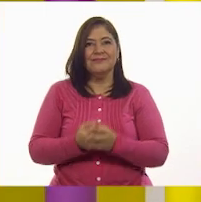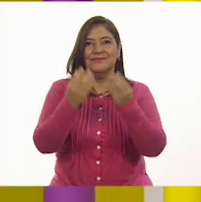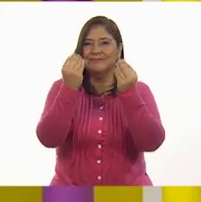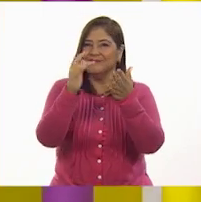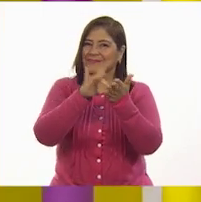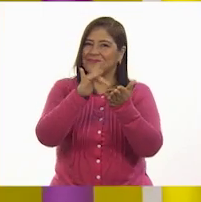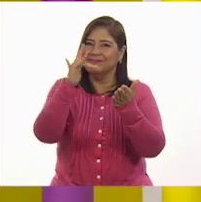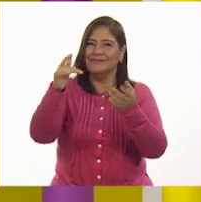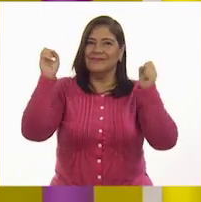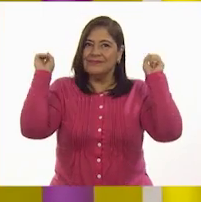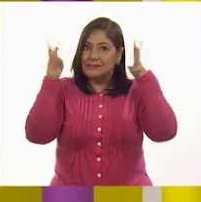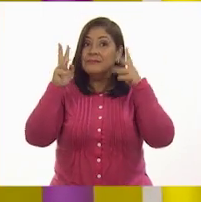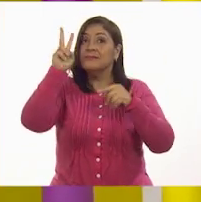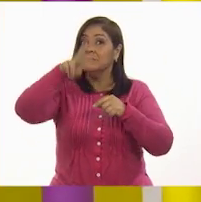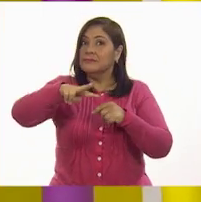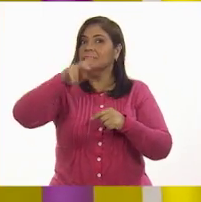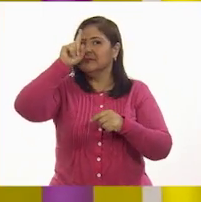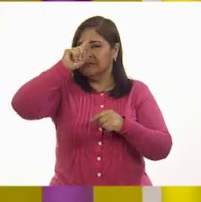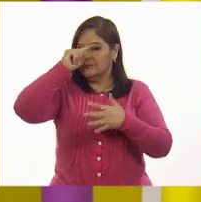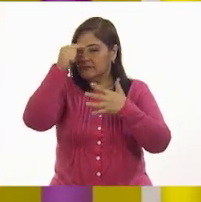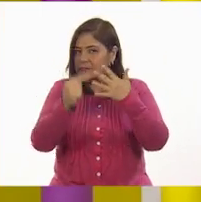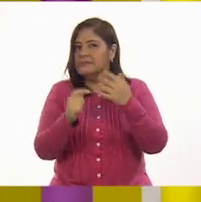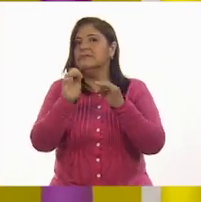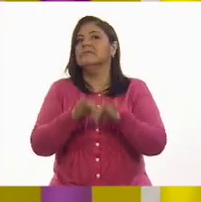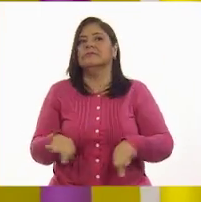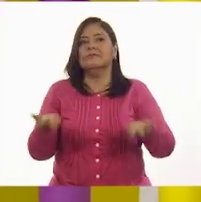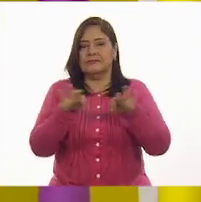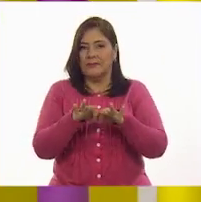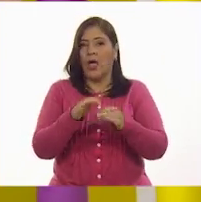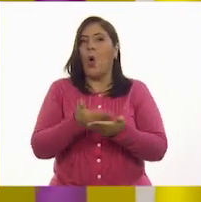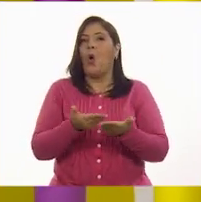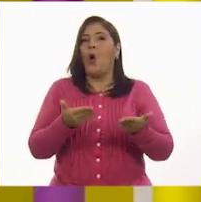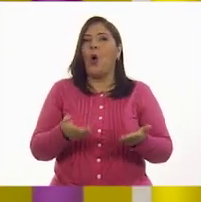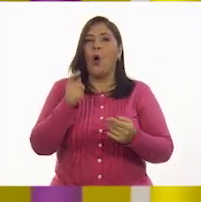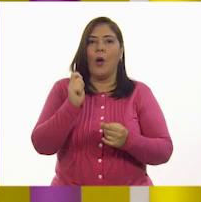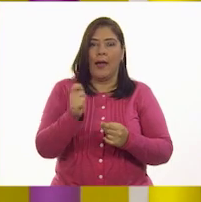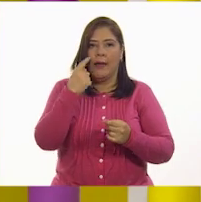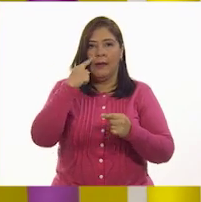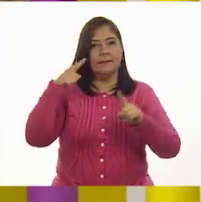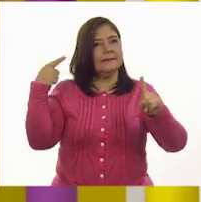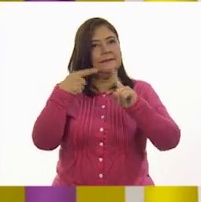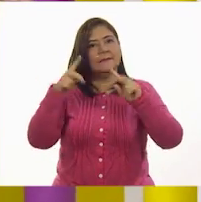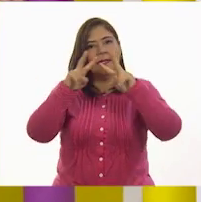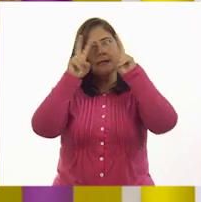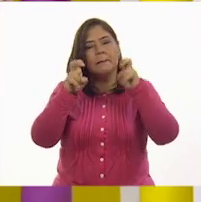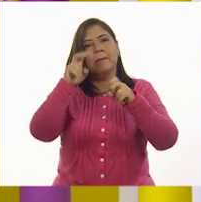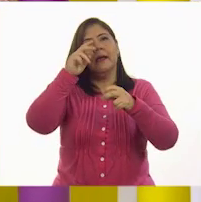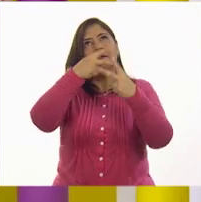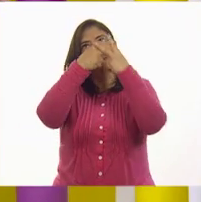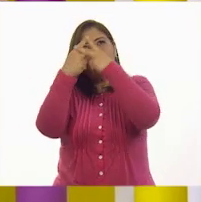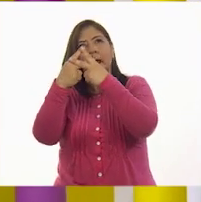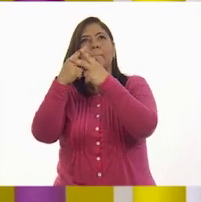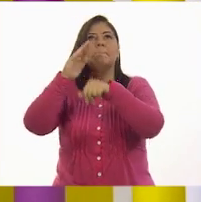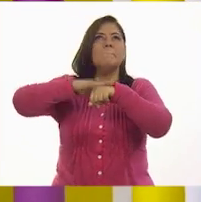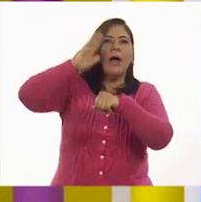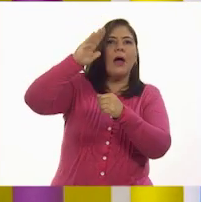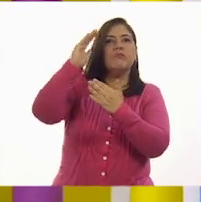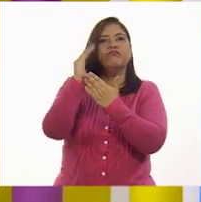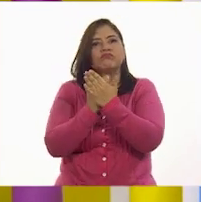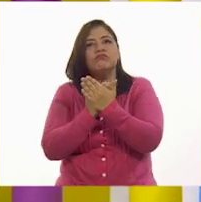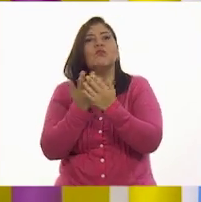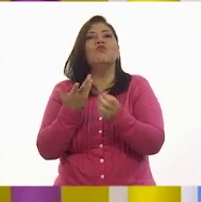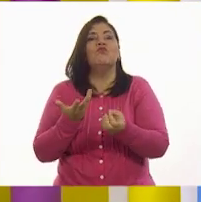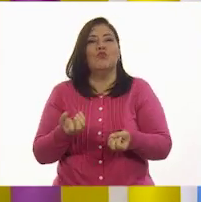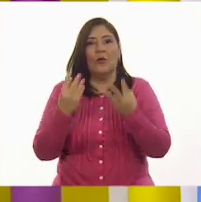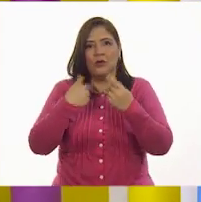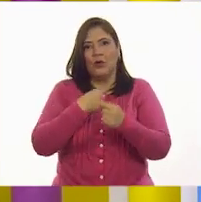Muchas gracias, Ajo Listo. Muy importante tu recomendación. Y bueno, ahora sí vamos con el tema, ¿más estrellas o menos? Yo conté